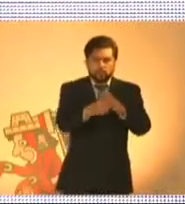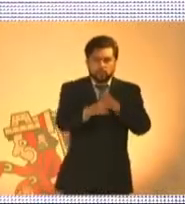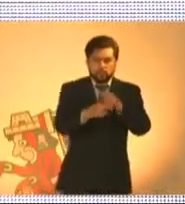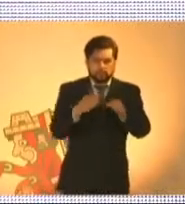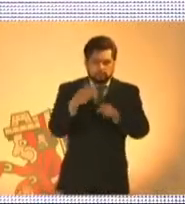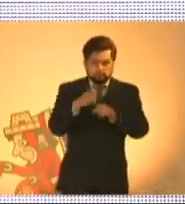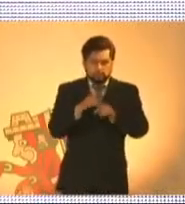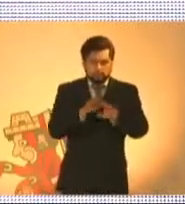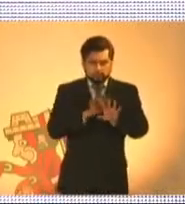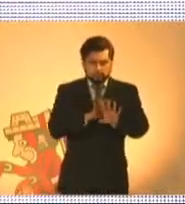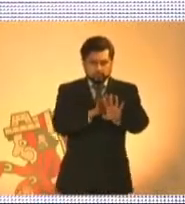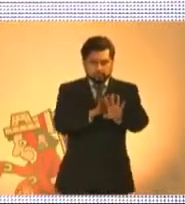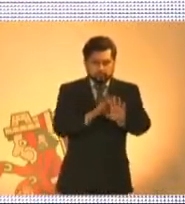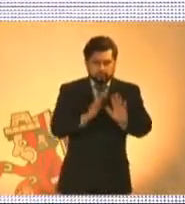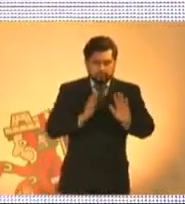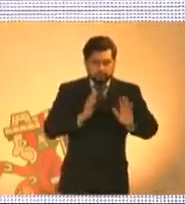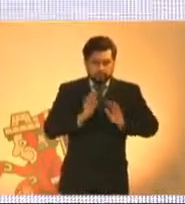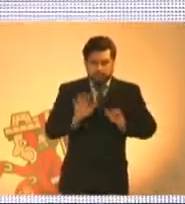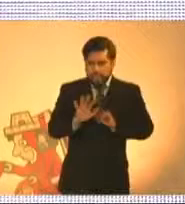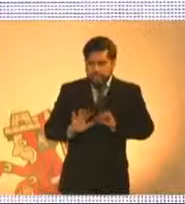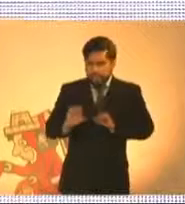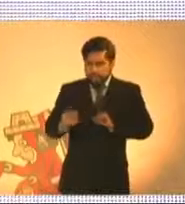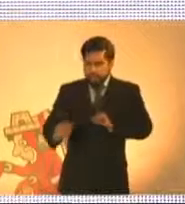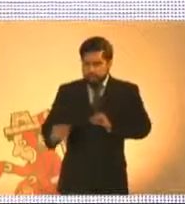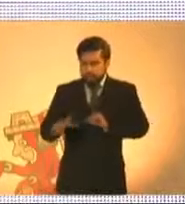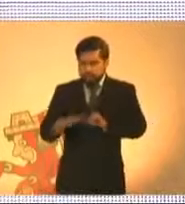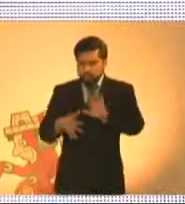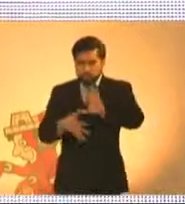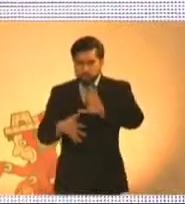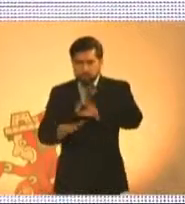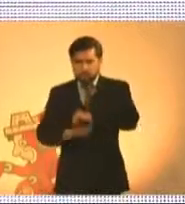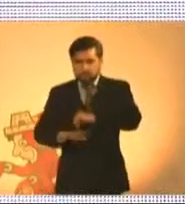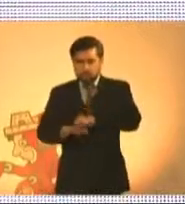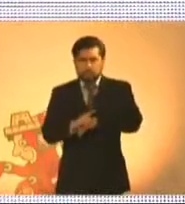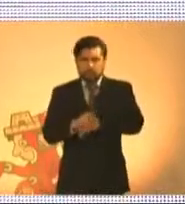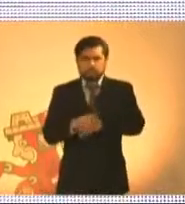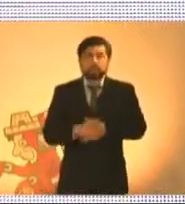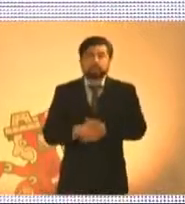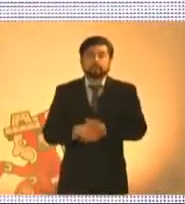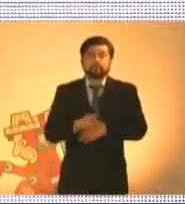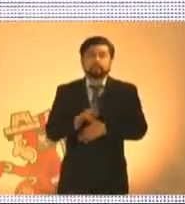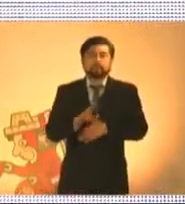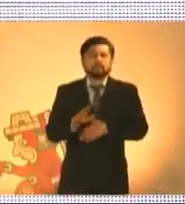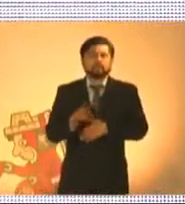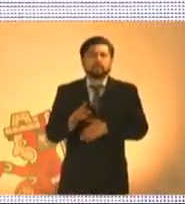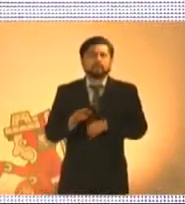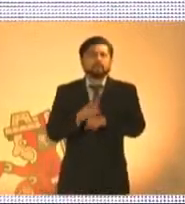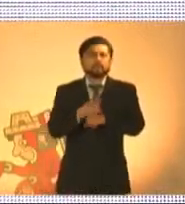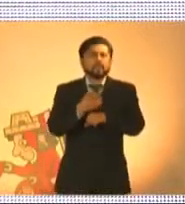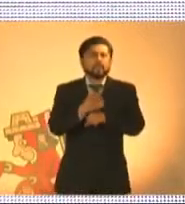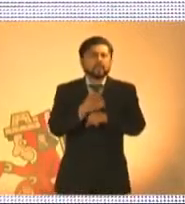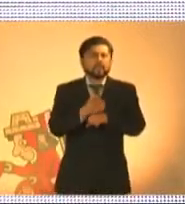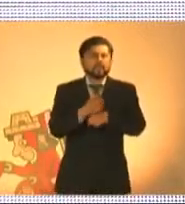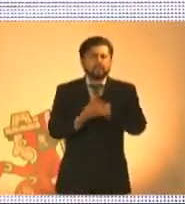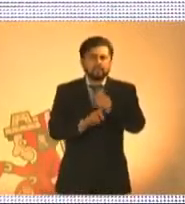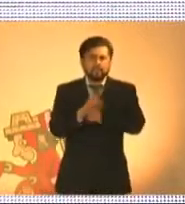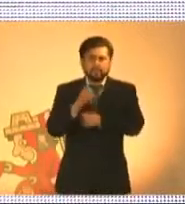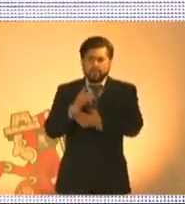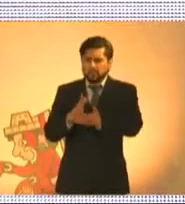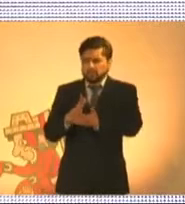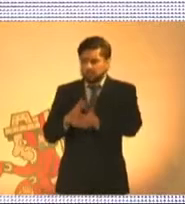en el suelo del continente pero claro es que eso no afecta sobre las fronteras con diferente eso afecta a toda la américa latina